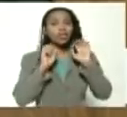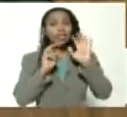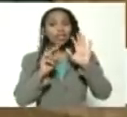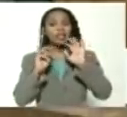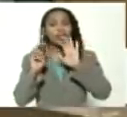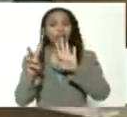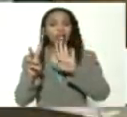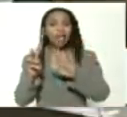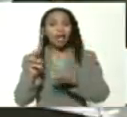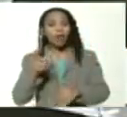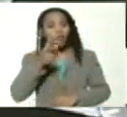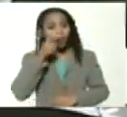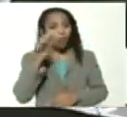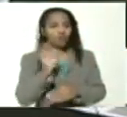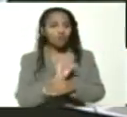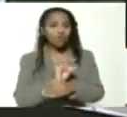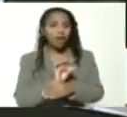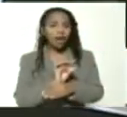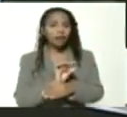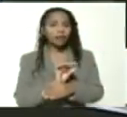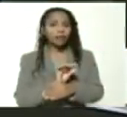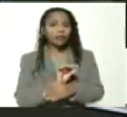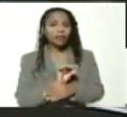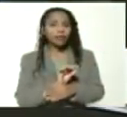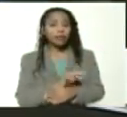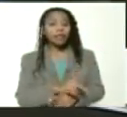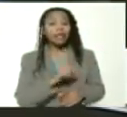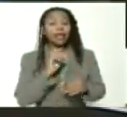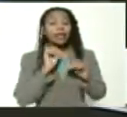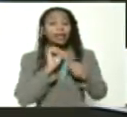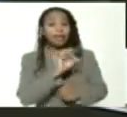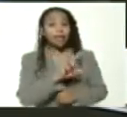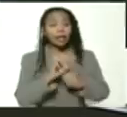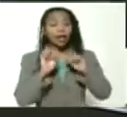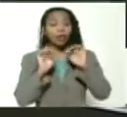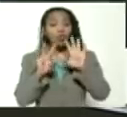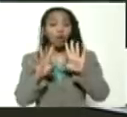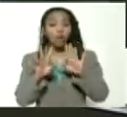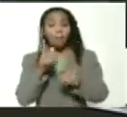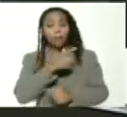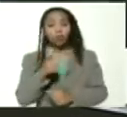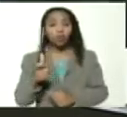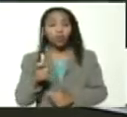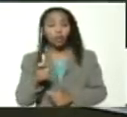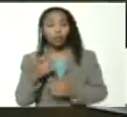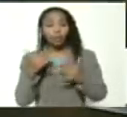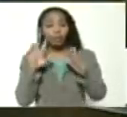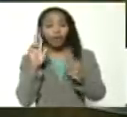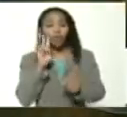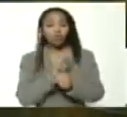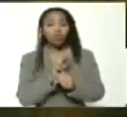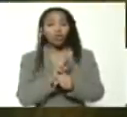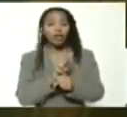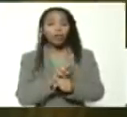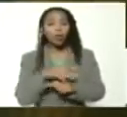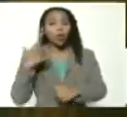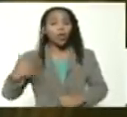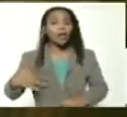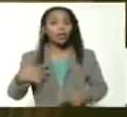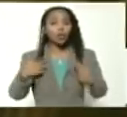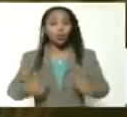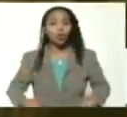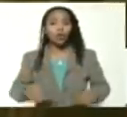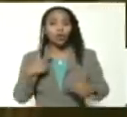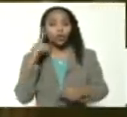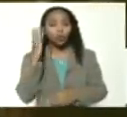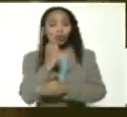funcionarios de seguridad de Estado y 39 civiles por presuntas violaciones a los derechos humanos. Fueron